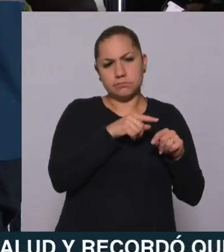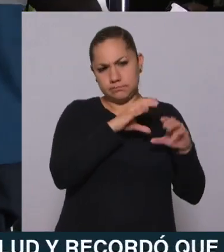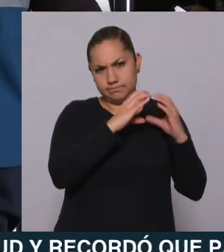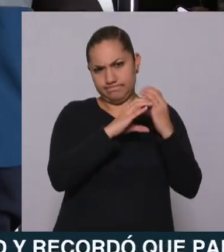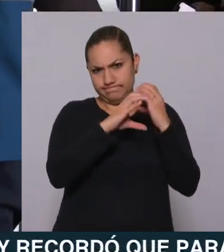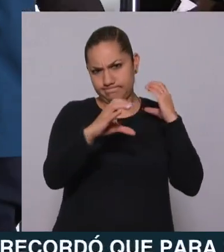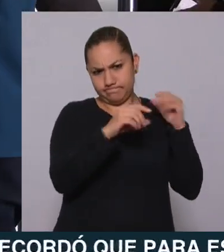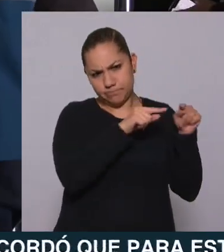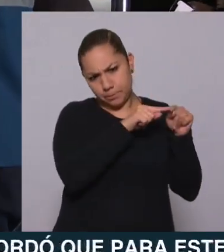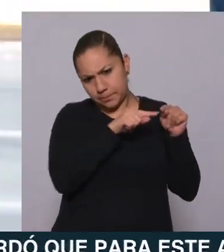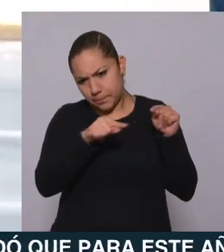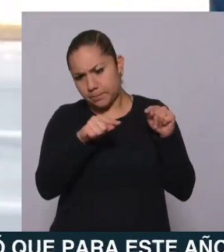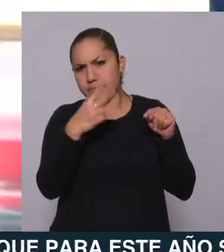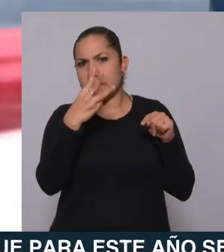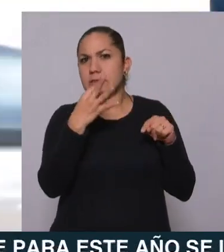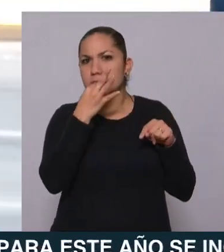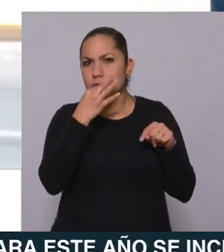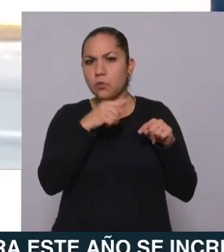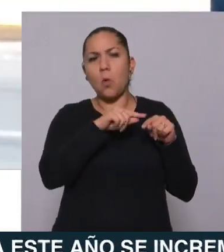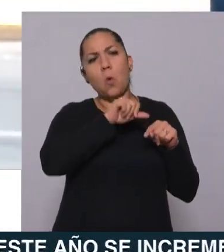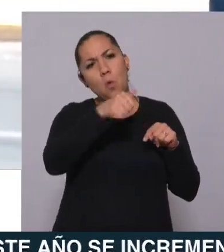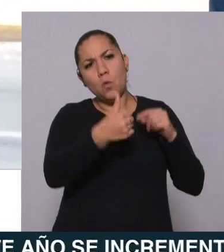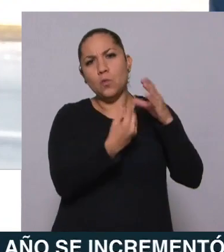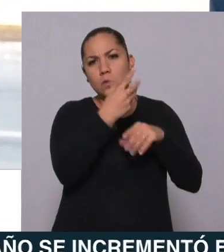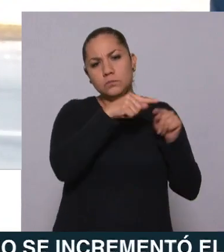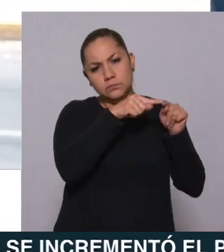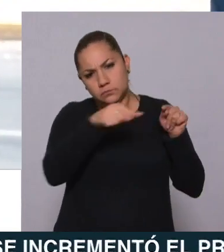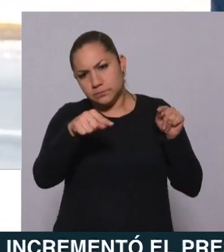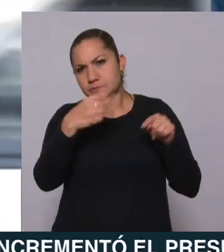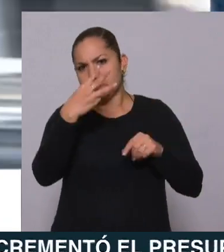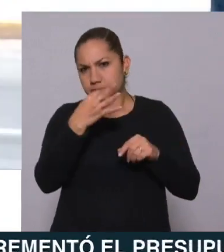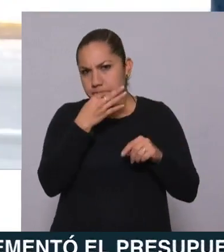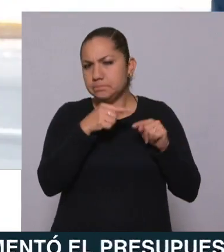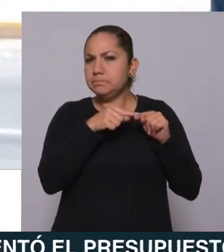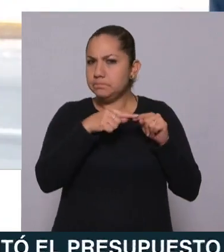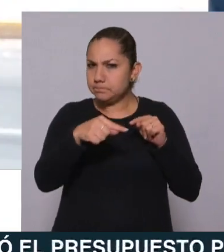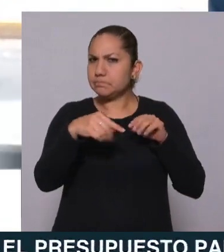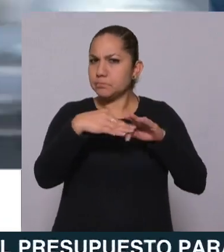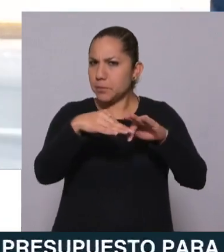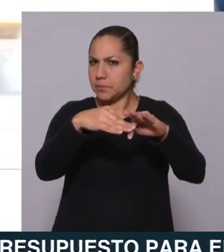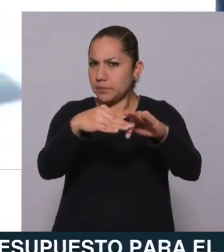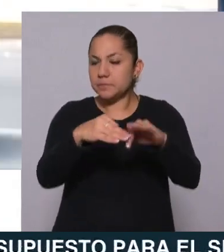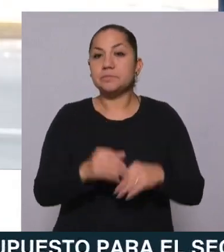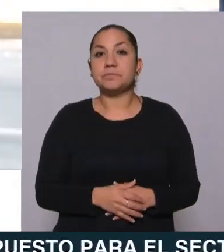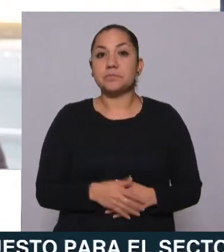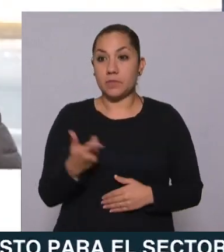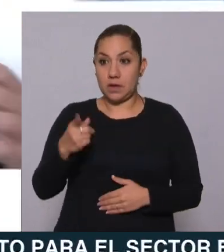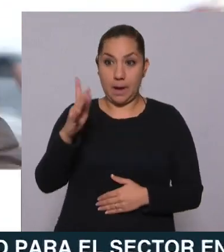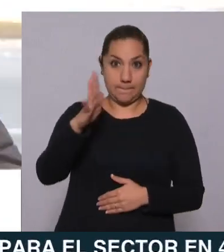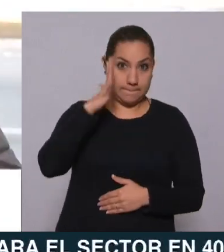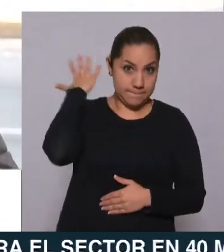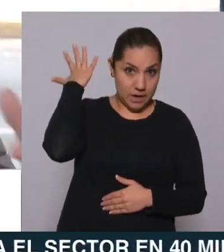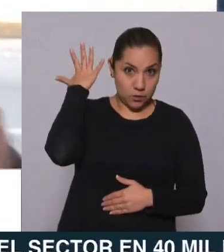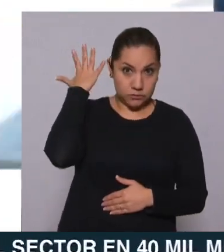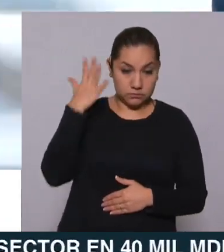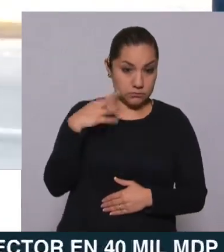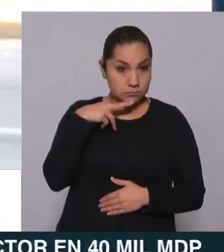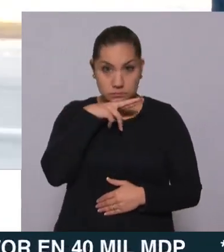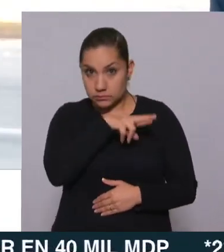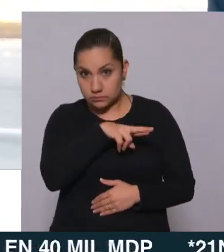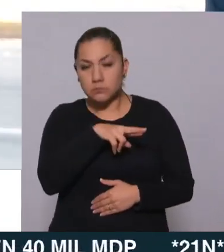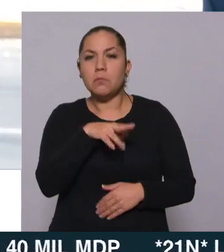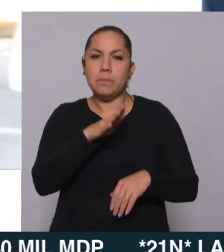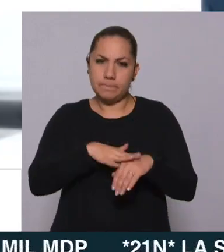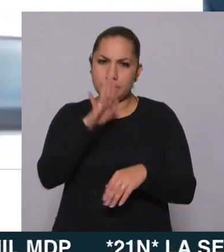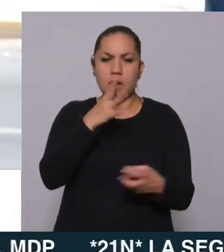hasta en 30 minutos. Pero al aumentar la velocidad aumenta la capacidad y entonces ya el tener trenes más largos o